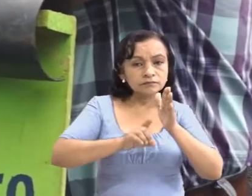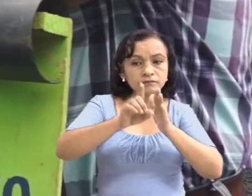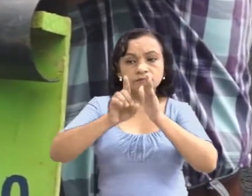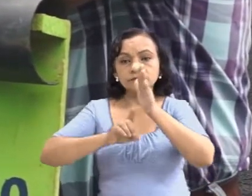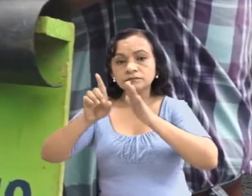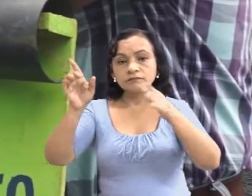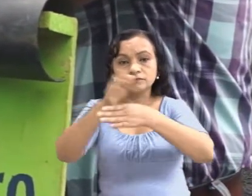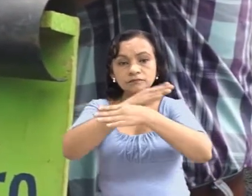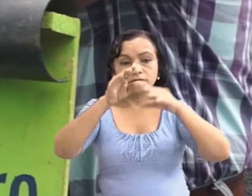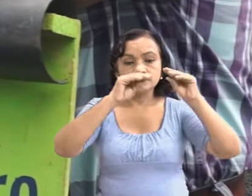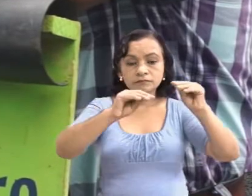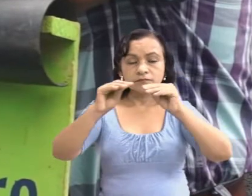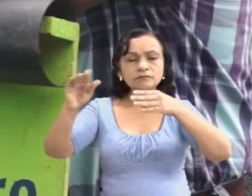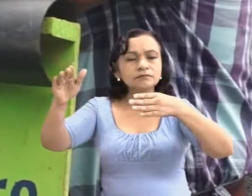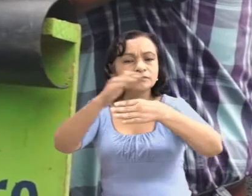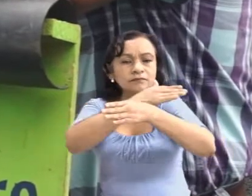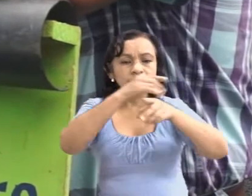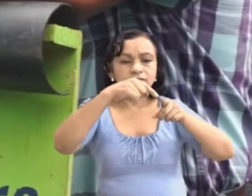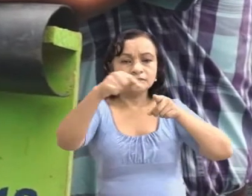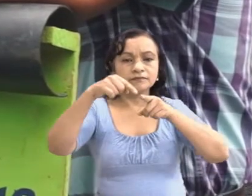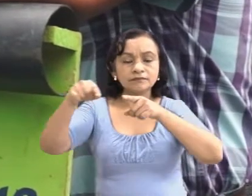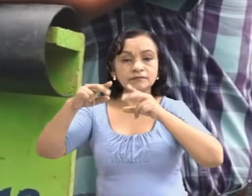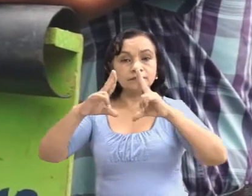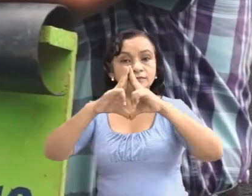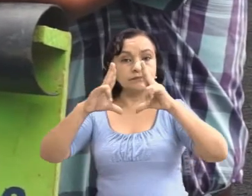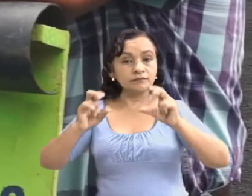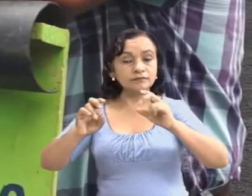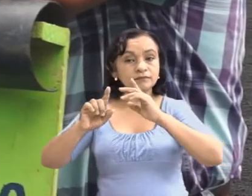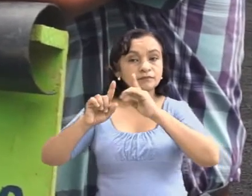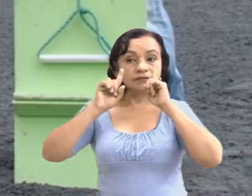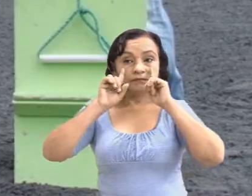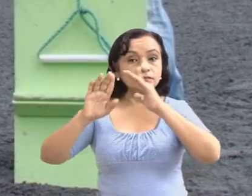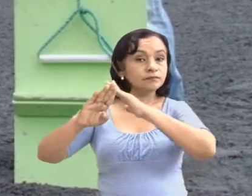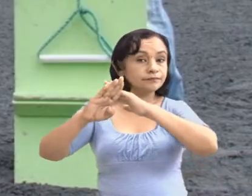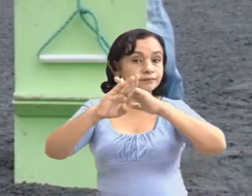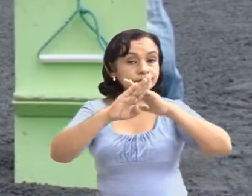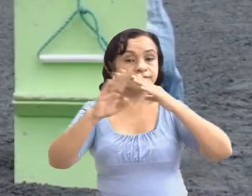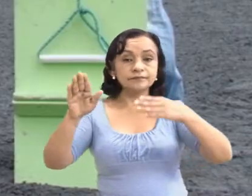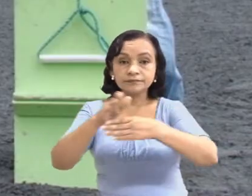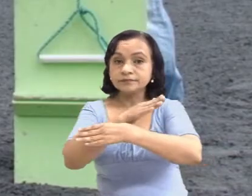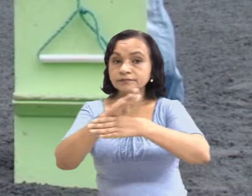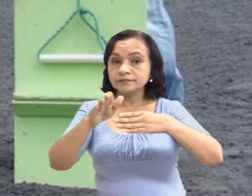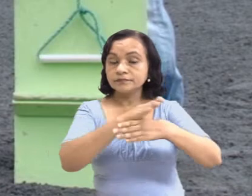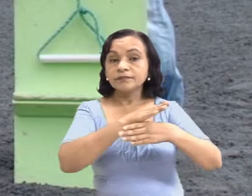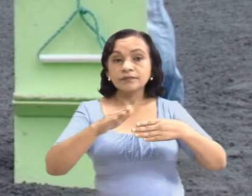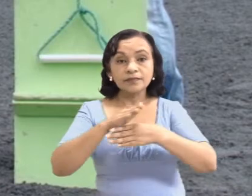desarrollar capacitaciones en todas las comunidades de nuestro país para enfrentar los diversos